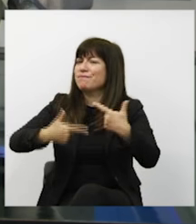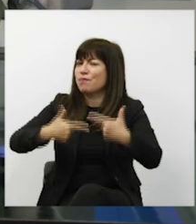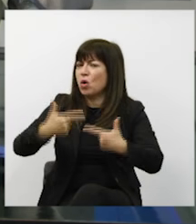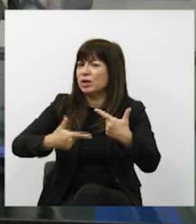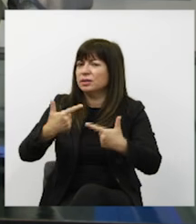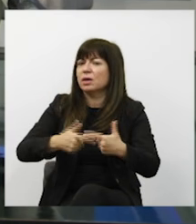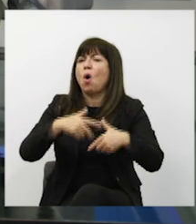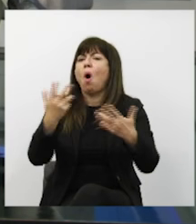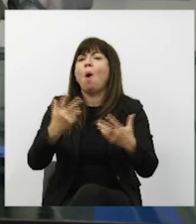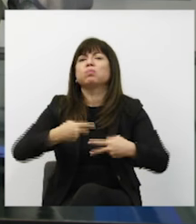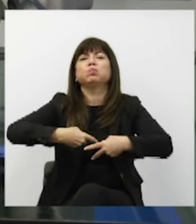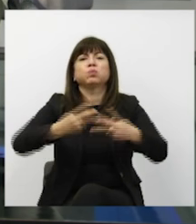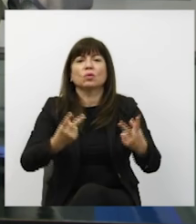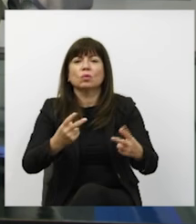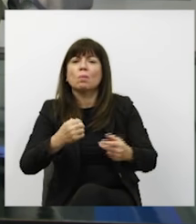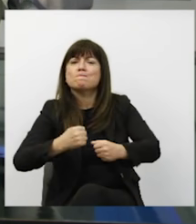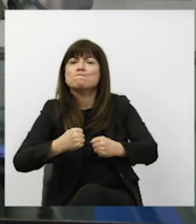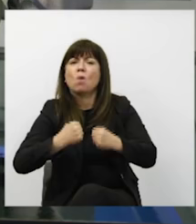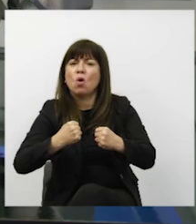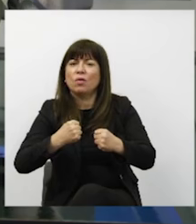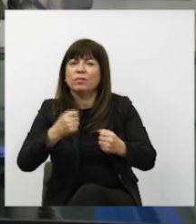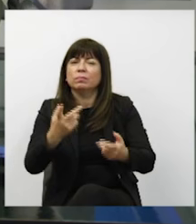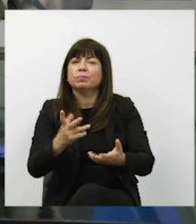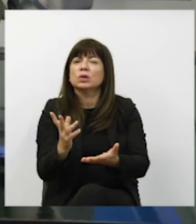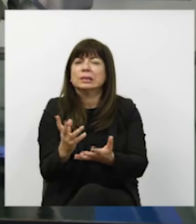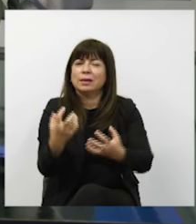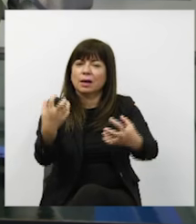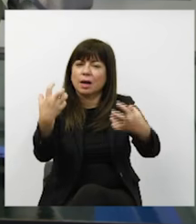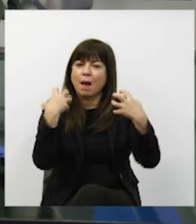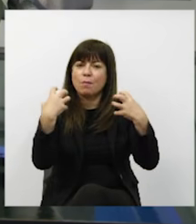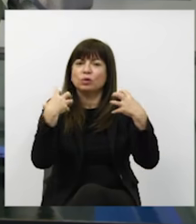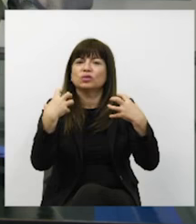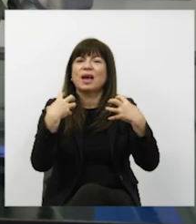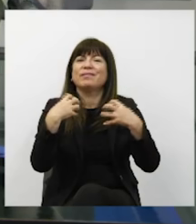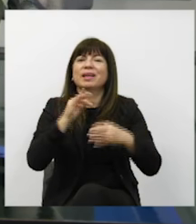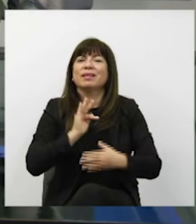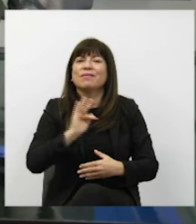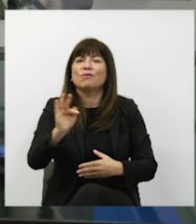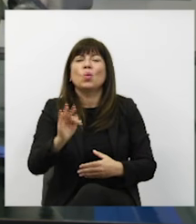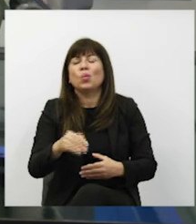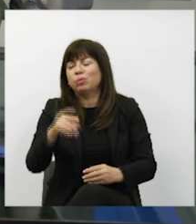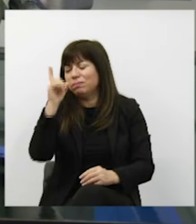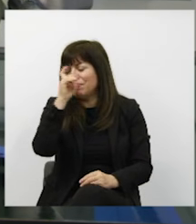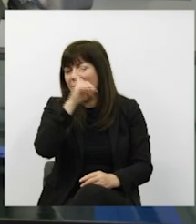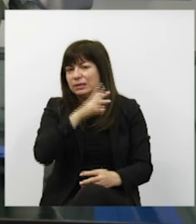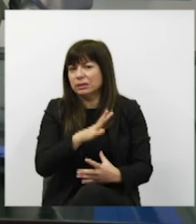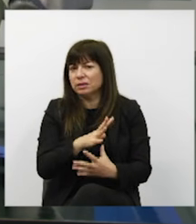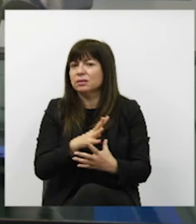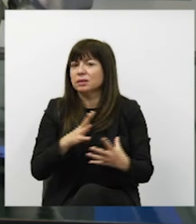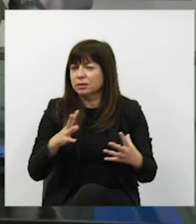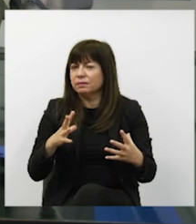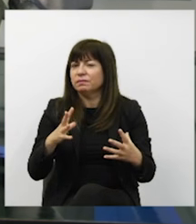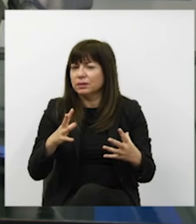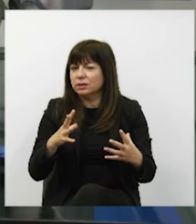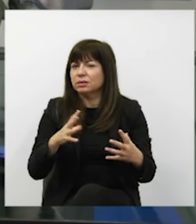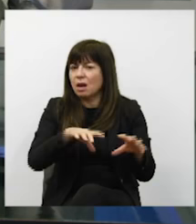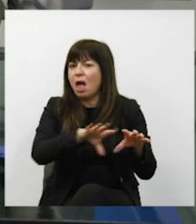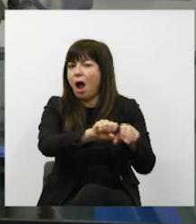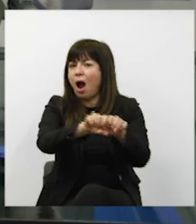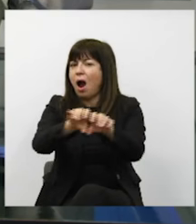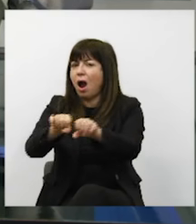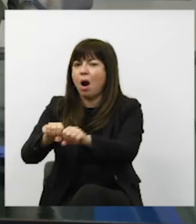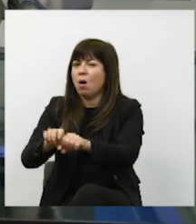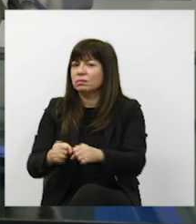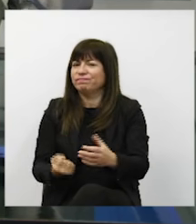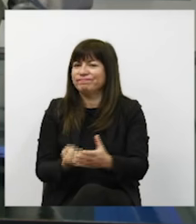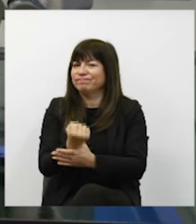repartición del poder, porque vamos a tener tareas mucho más difíciles y los consensos no se favorecen en el actual